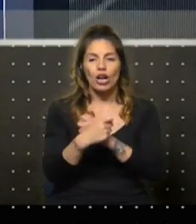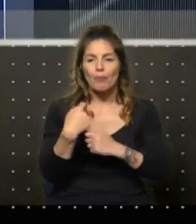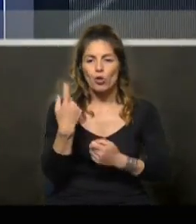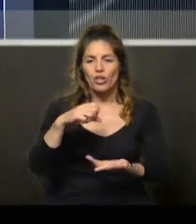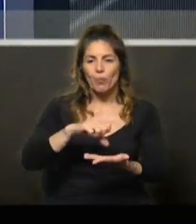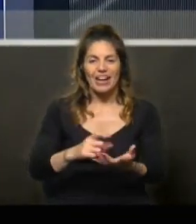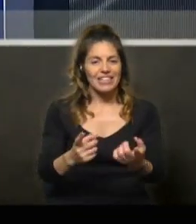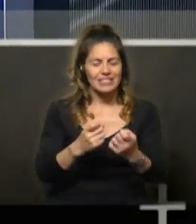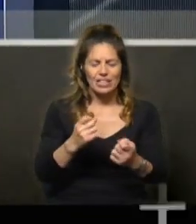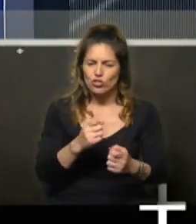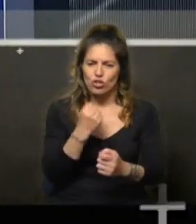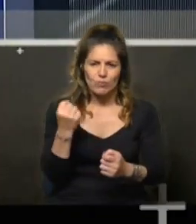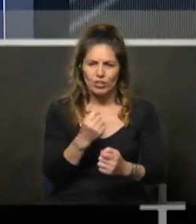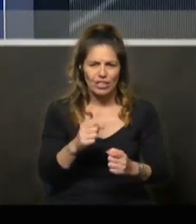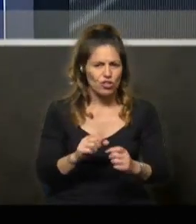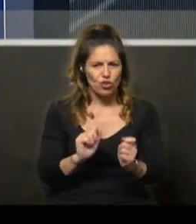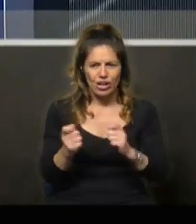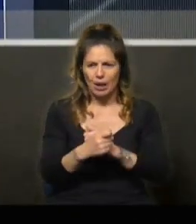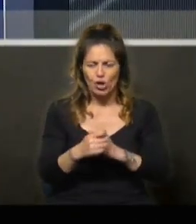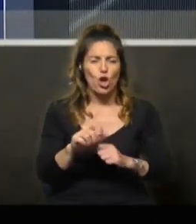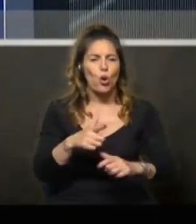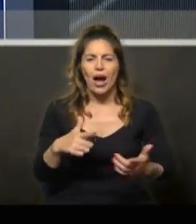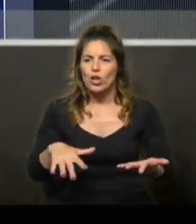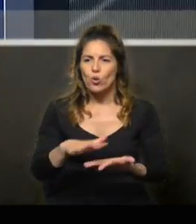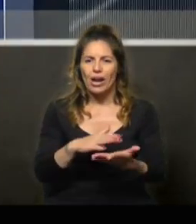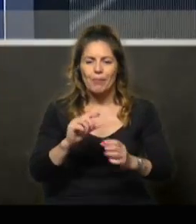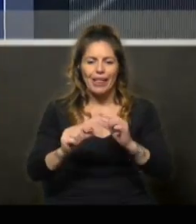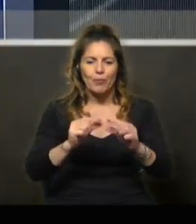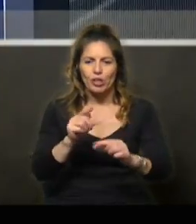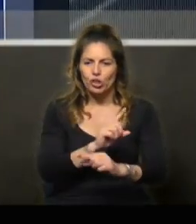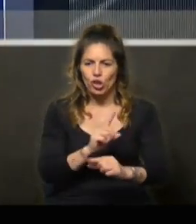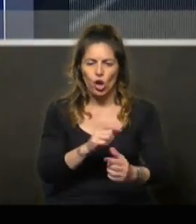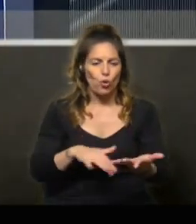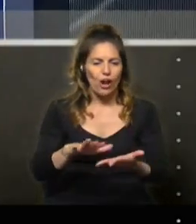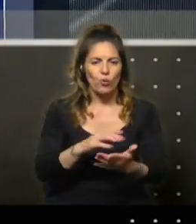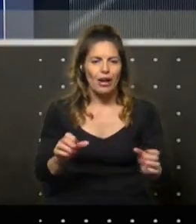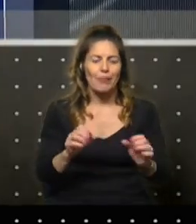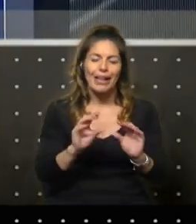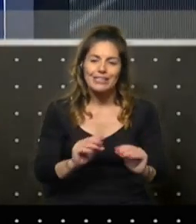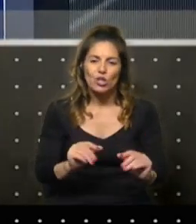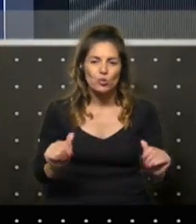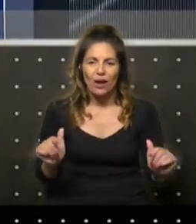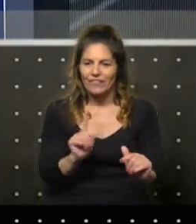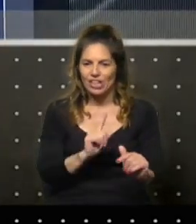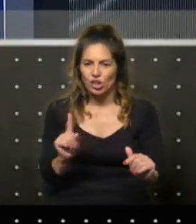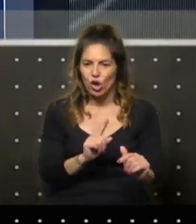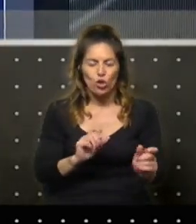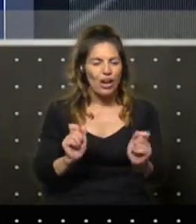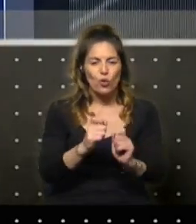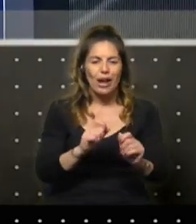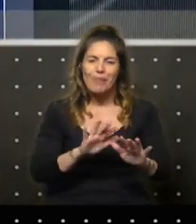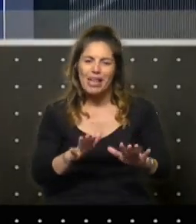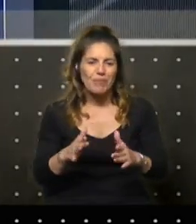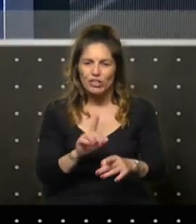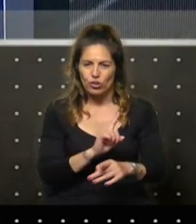necesita son drásticos no hay lugar para gradualismo no hay lugar para la tibieza no hay lugar para medias